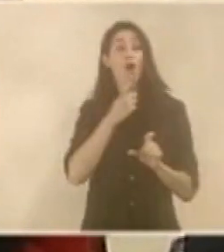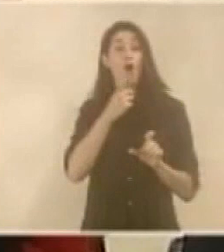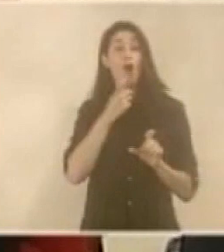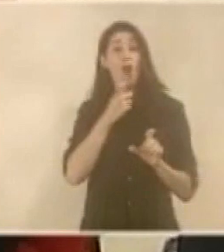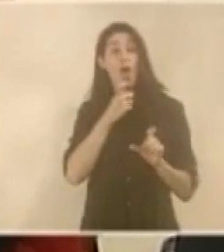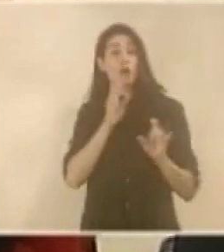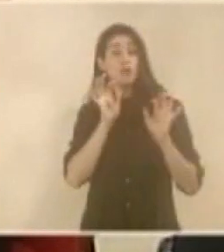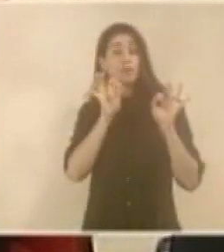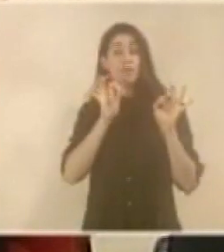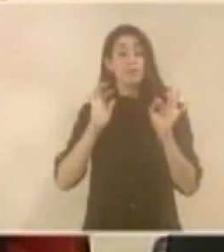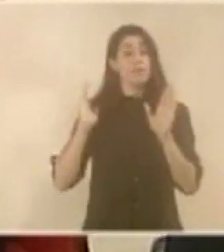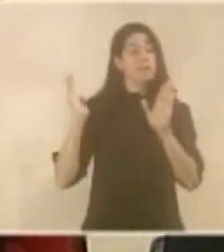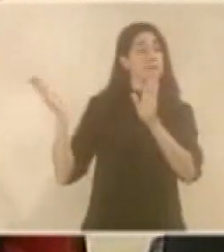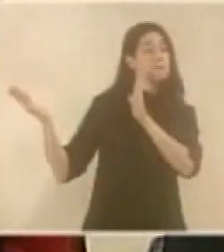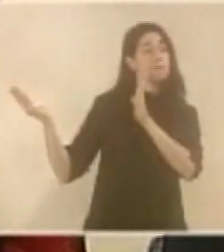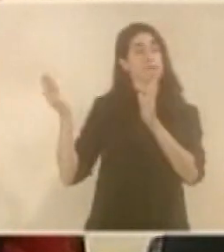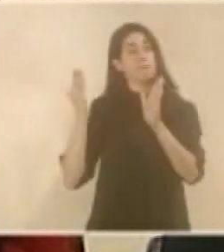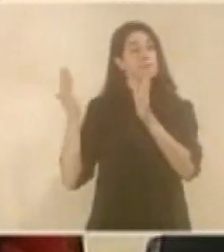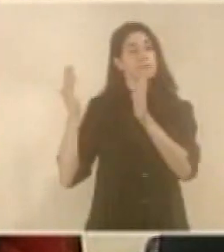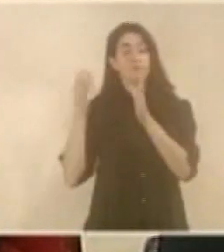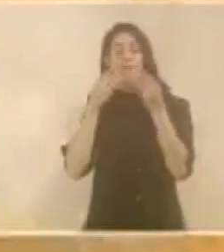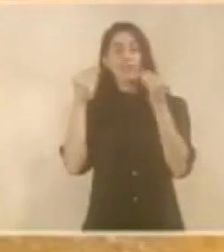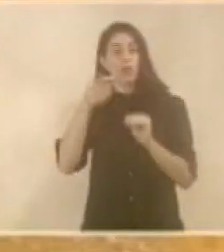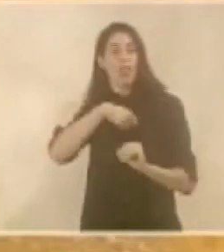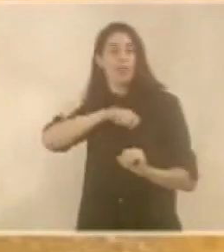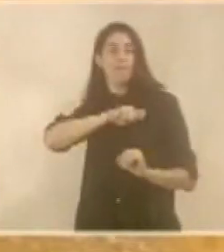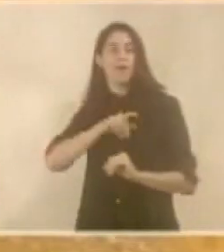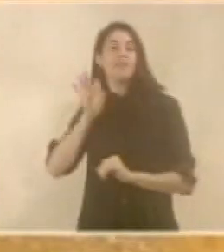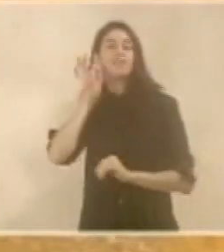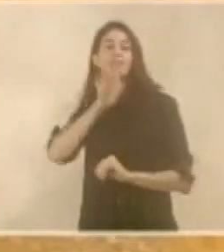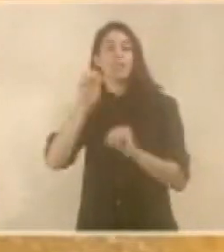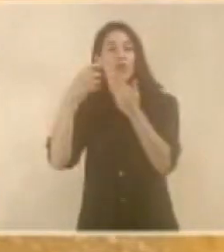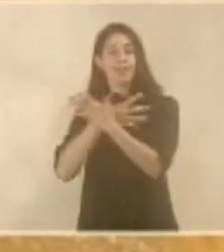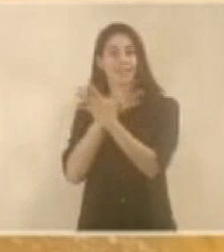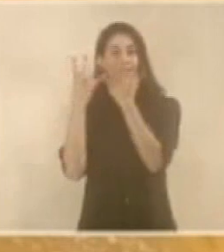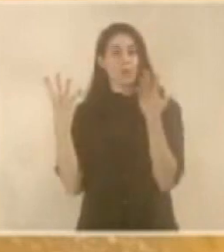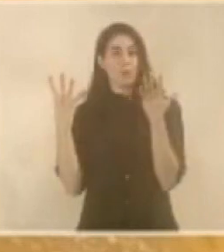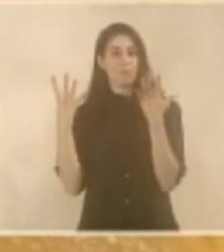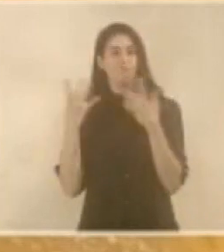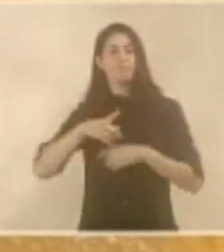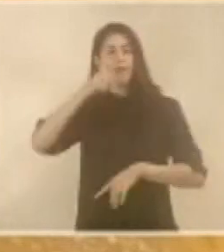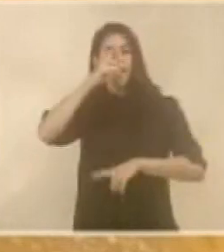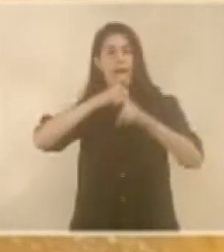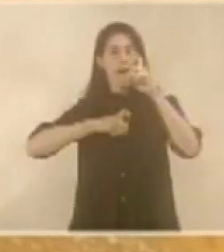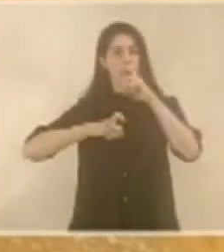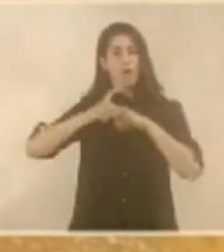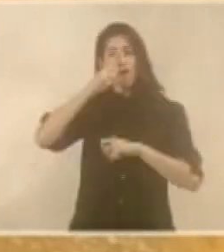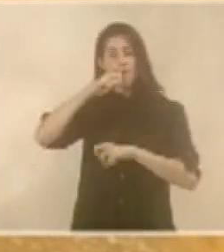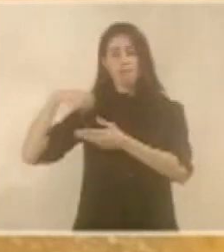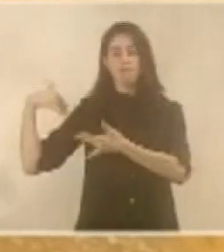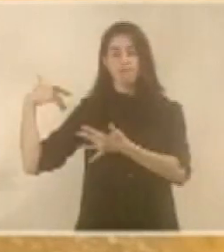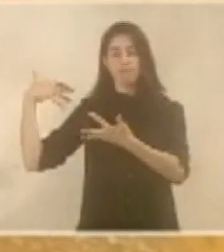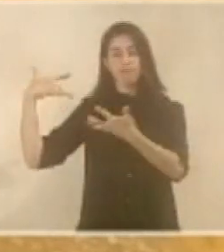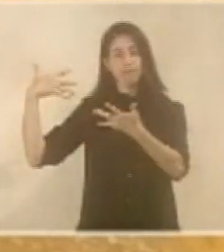enmarca en la convulsa historia política de España del siglo XIX y que a lo largo de los años ha sido